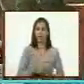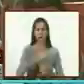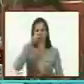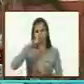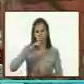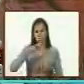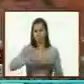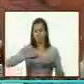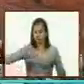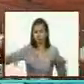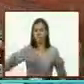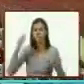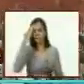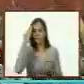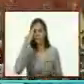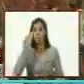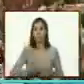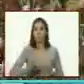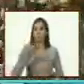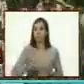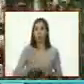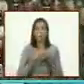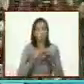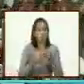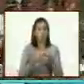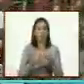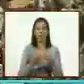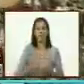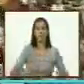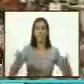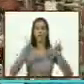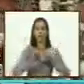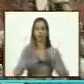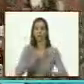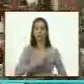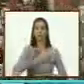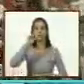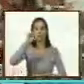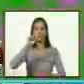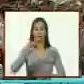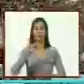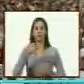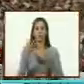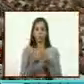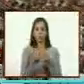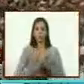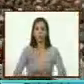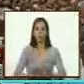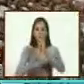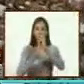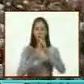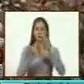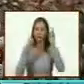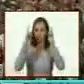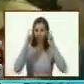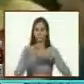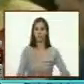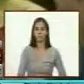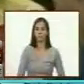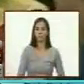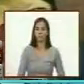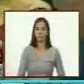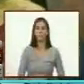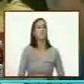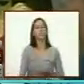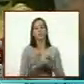edades, están conscientes de la importancia de continuar fortaleciendo los valores socialistas, acompañados del líder de la Revolución Bolivariana, Hugo Chávez. Me